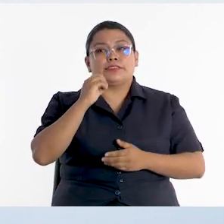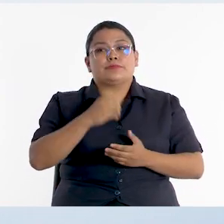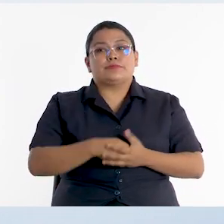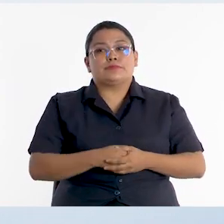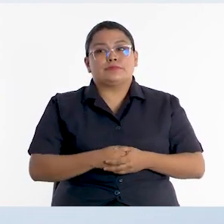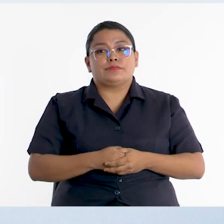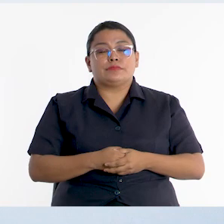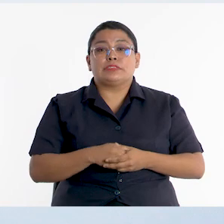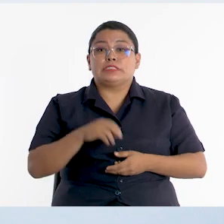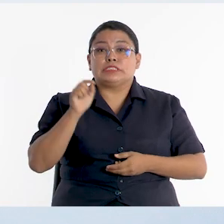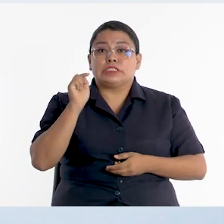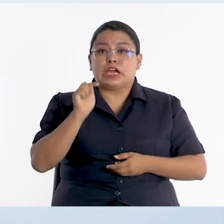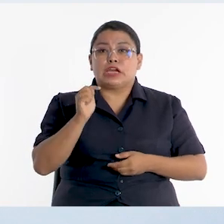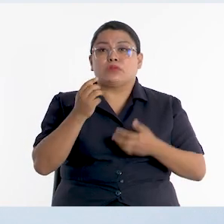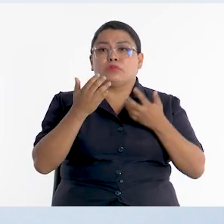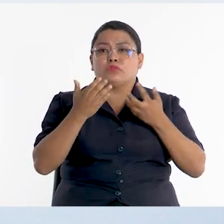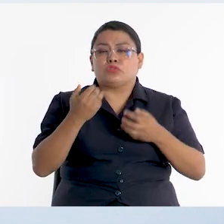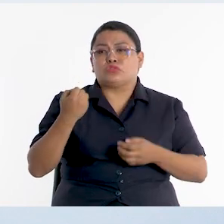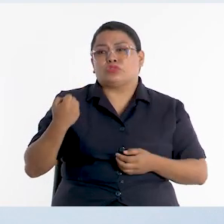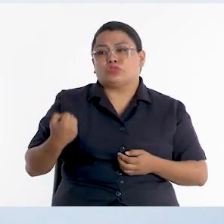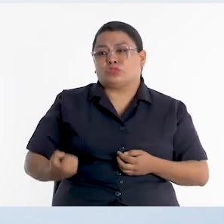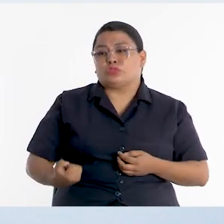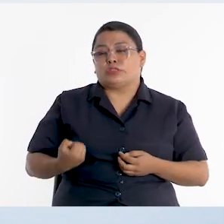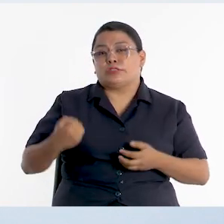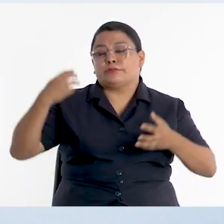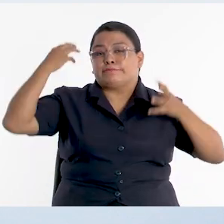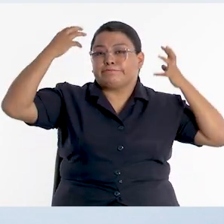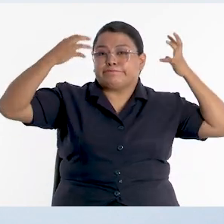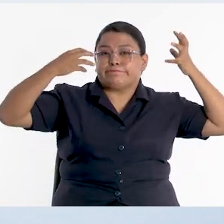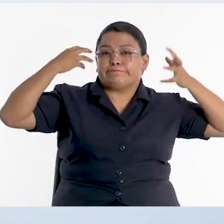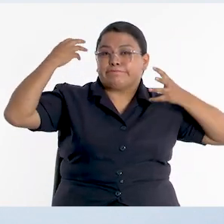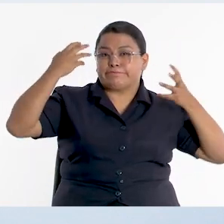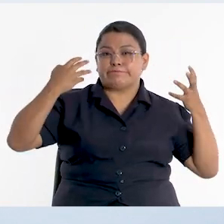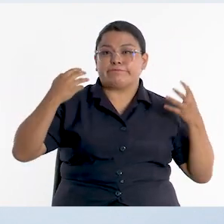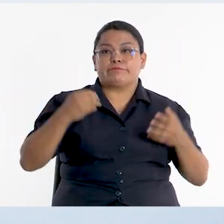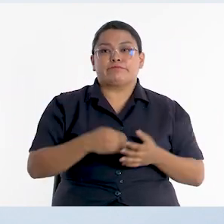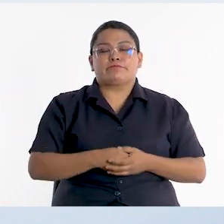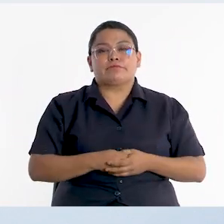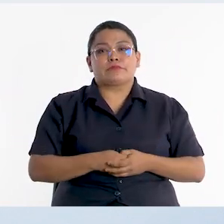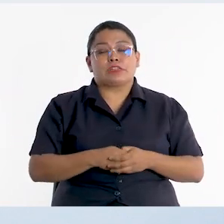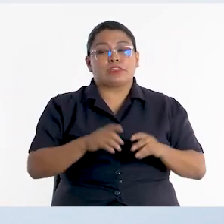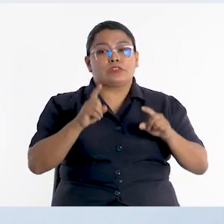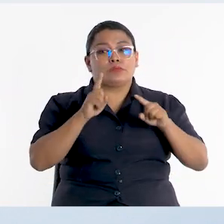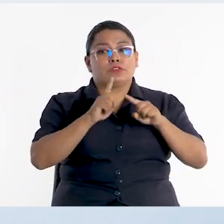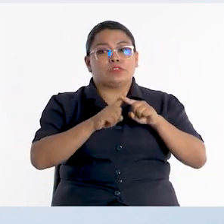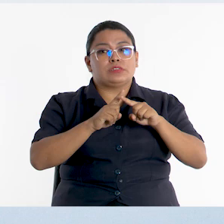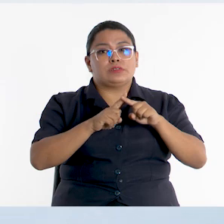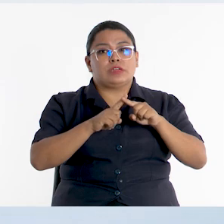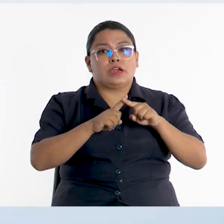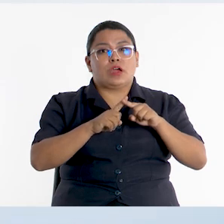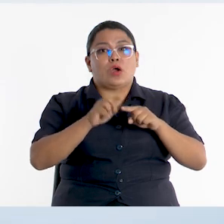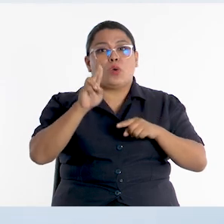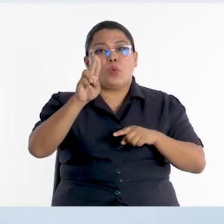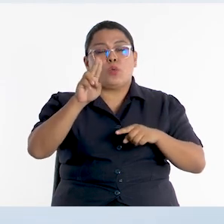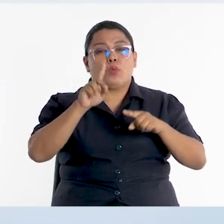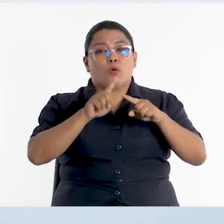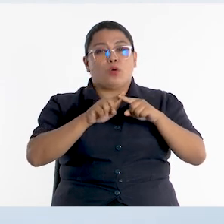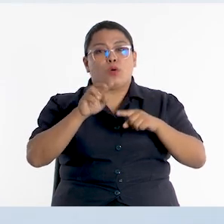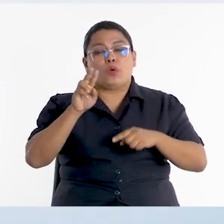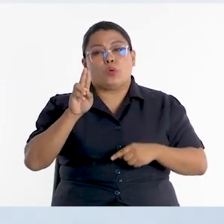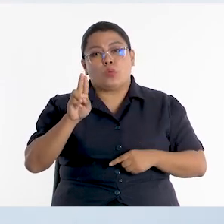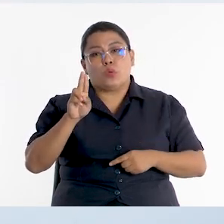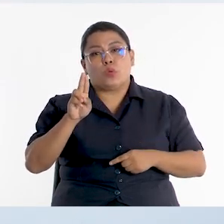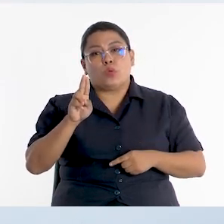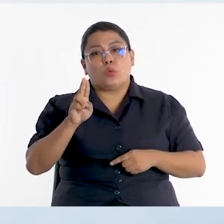0 y es aquí donde muchos estudiantes tienden a confundirse. Al multiplicar unidades con